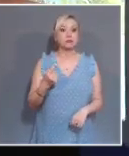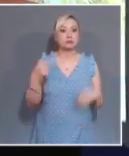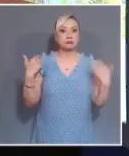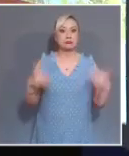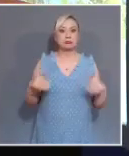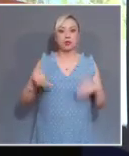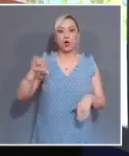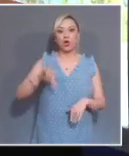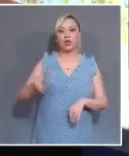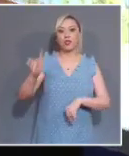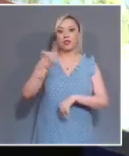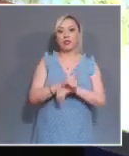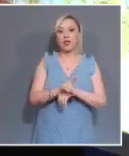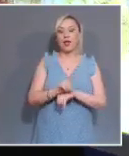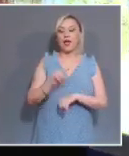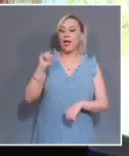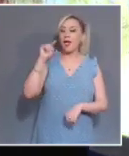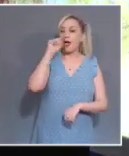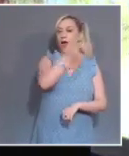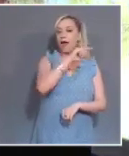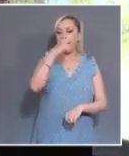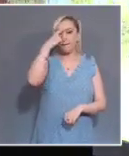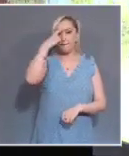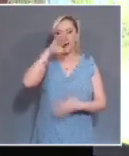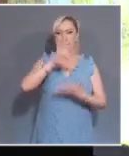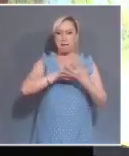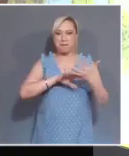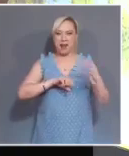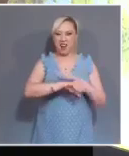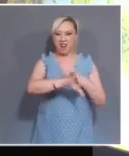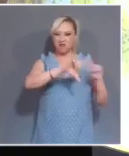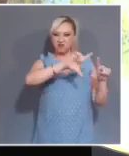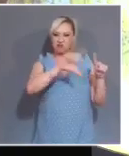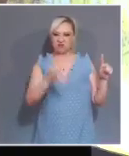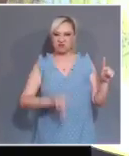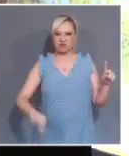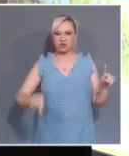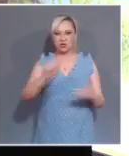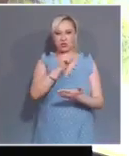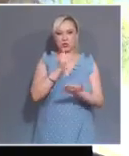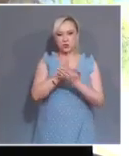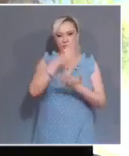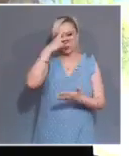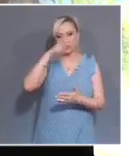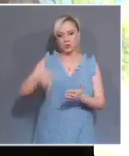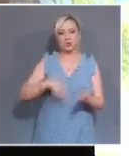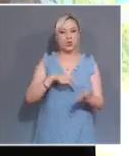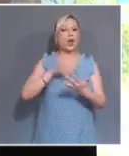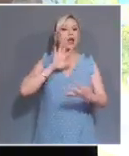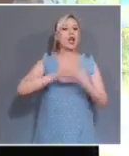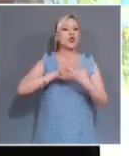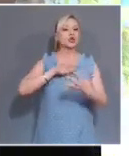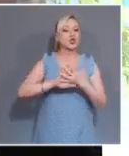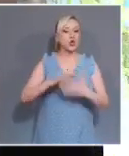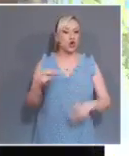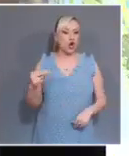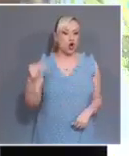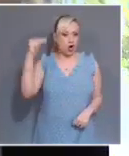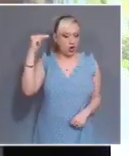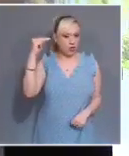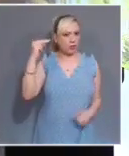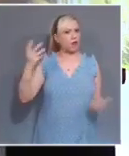en el Centro de Justicia Penal Federal en la Ciudad de México con residencia en el Reclusorio Norte. En la causa penal